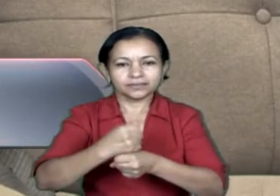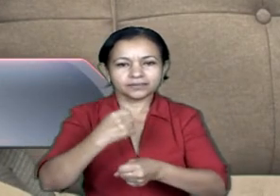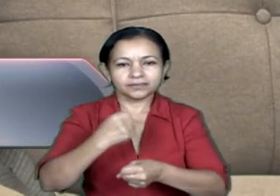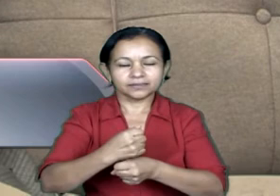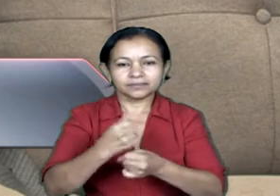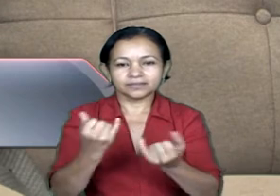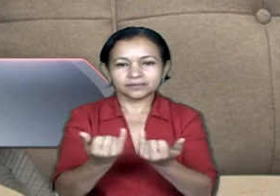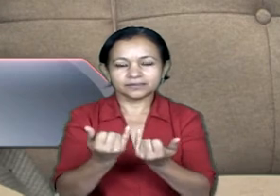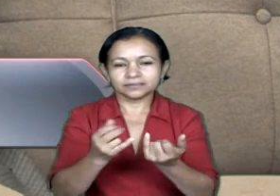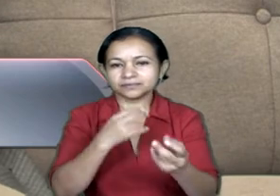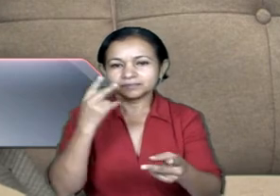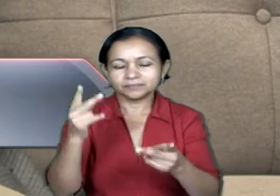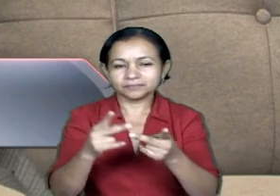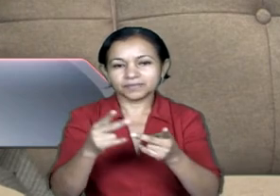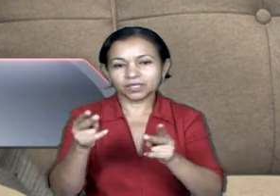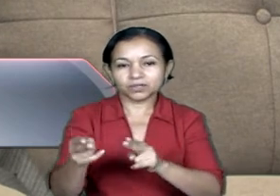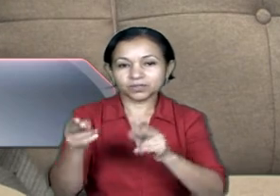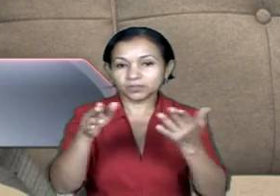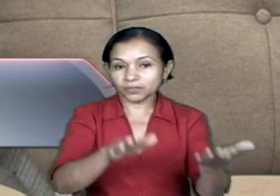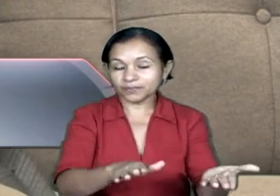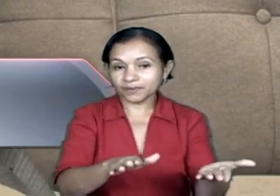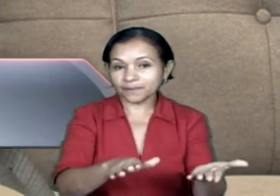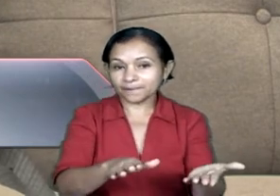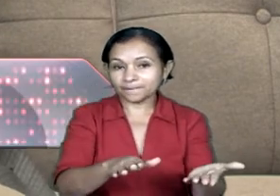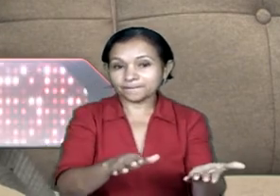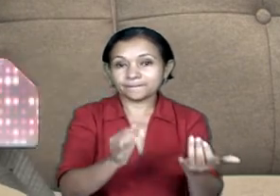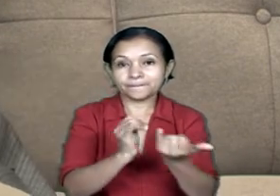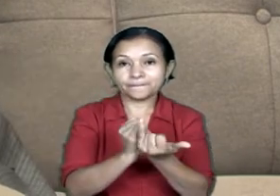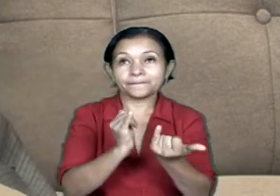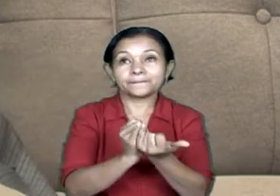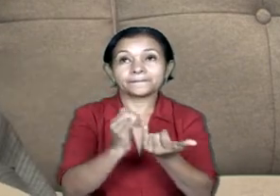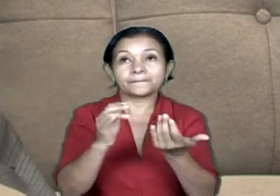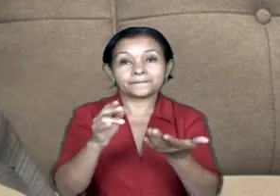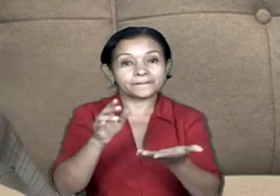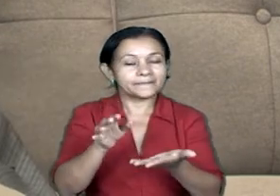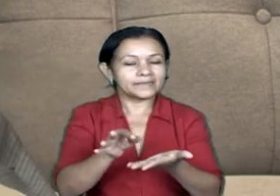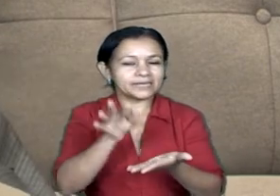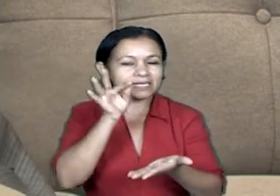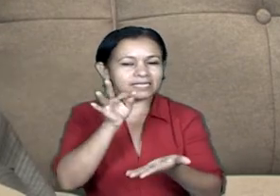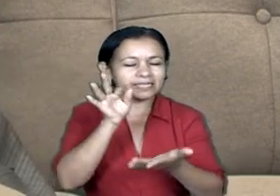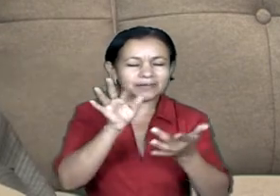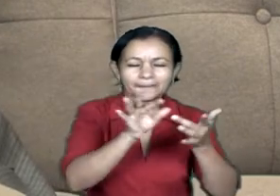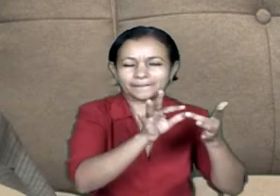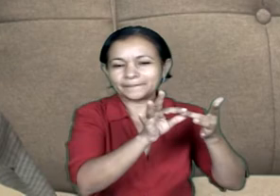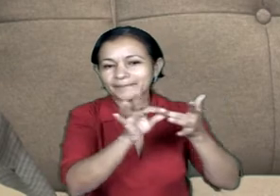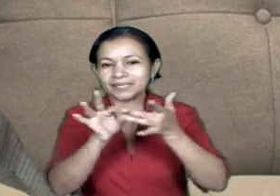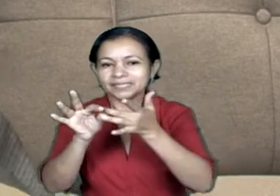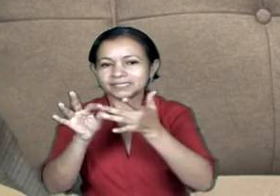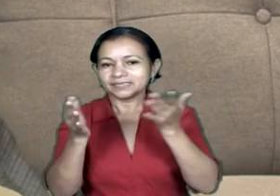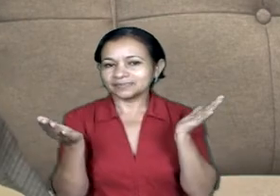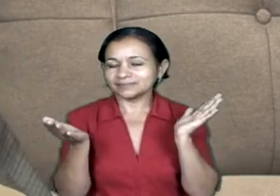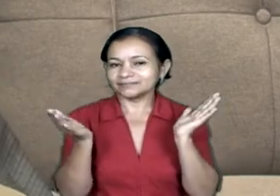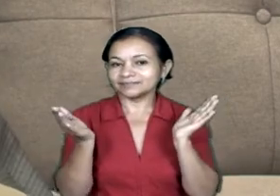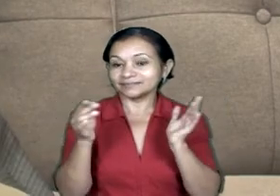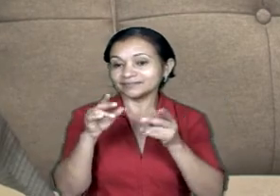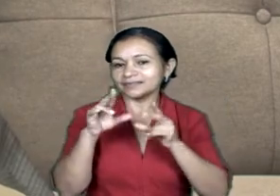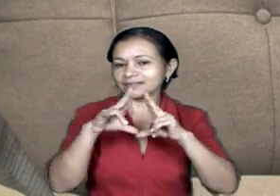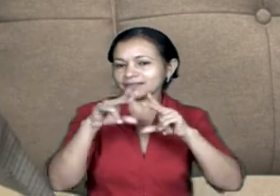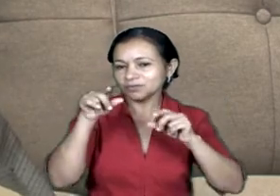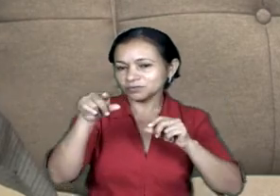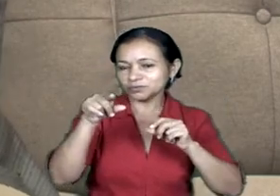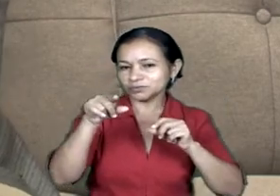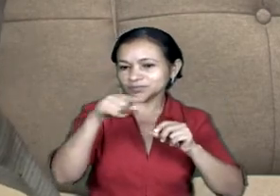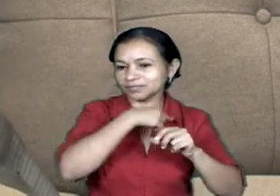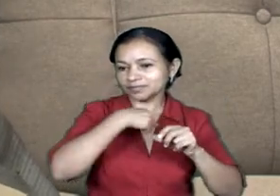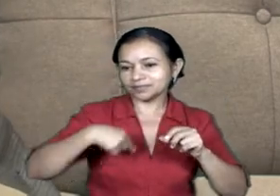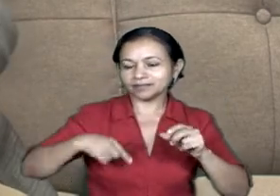de noviembre, ¿no?, ganó un premio. Mejor, la sí, sí, sí, eso. Por eso, si usted llega a Taiwán, ¿no?, anda